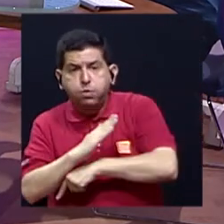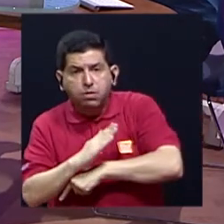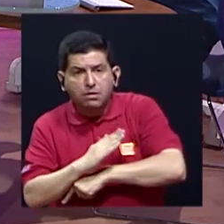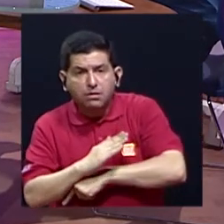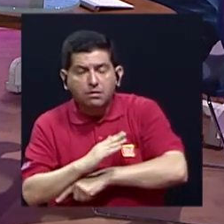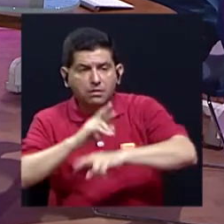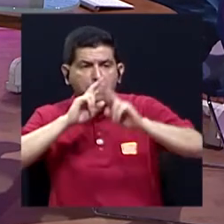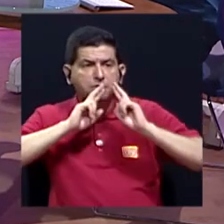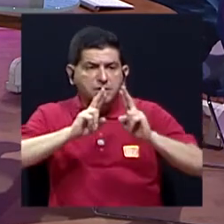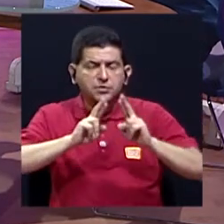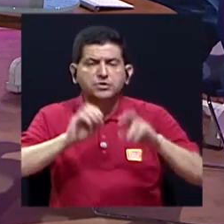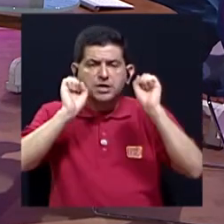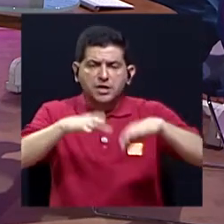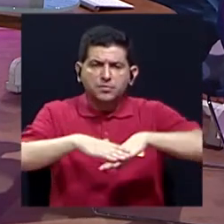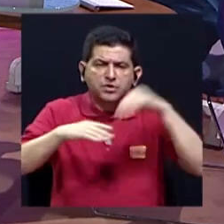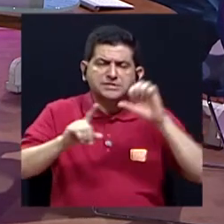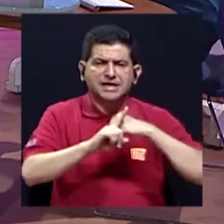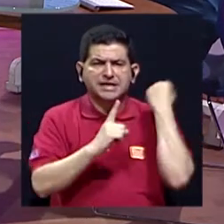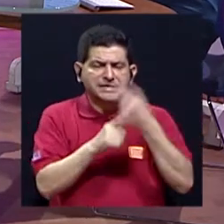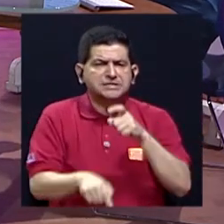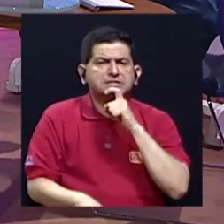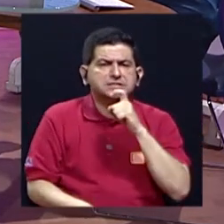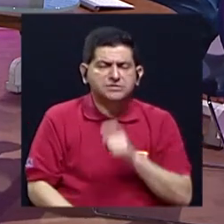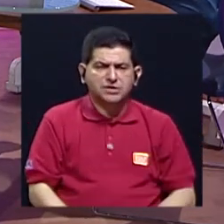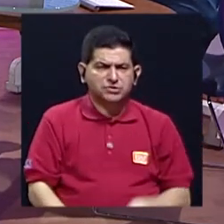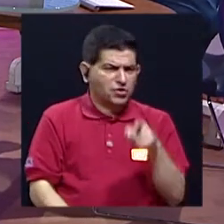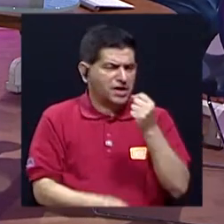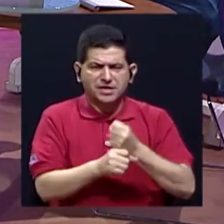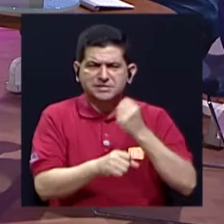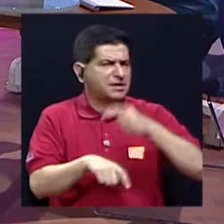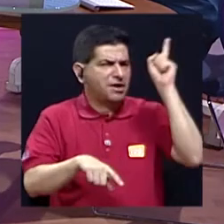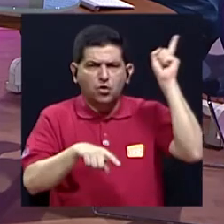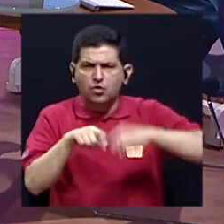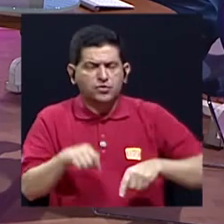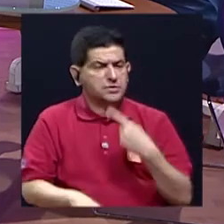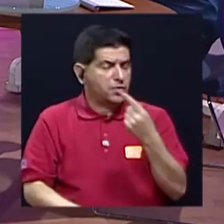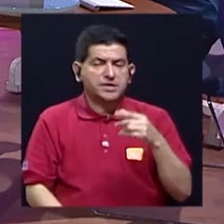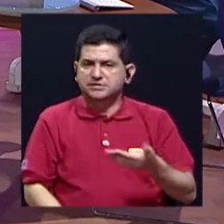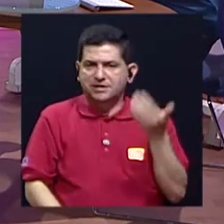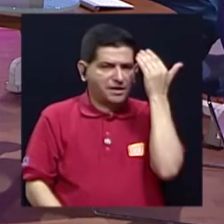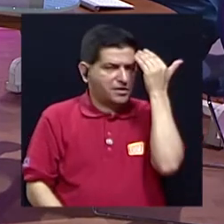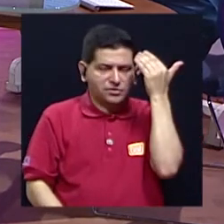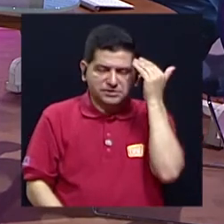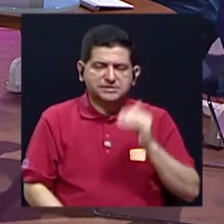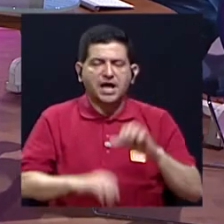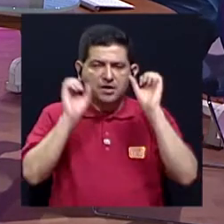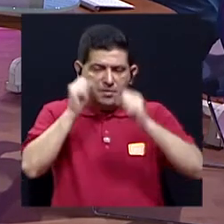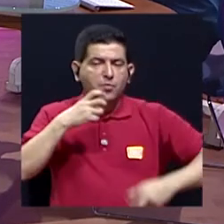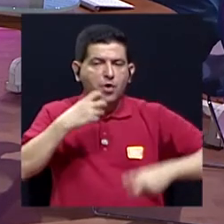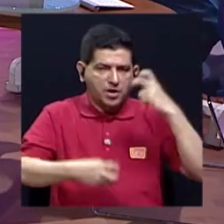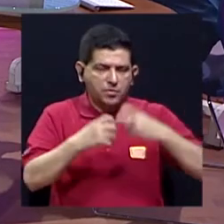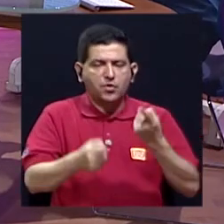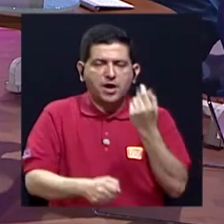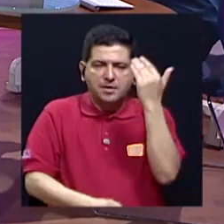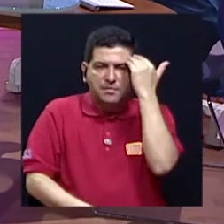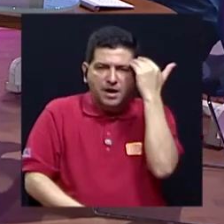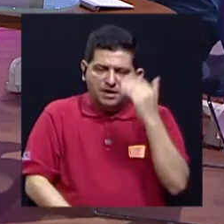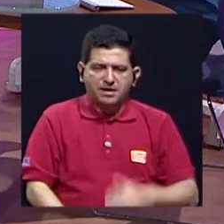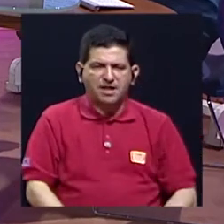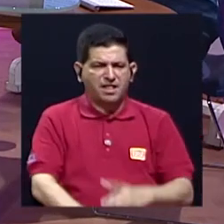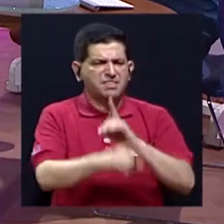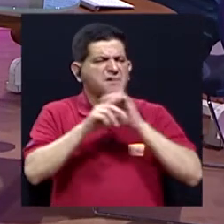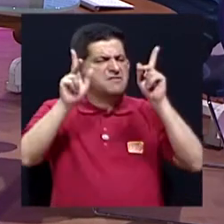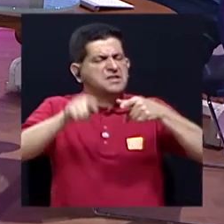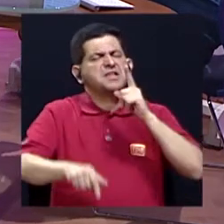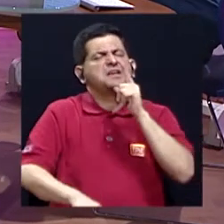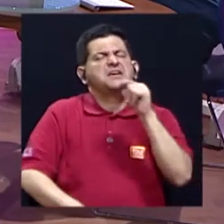podría responder y salir de una situación difícil? En estos puestos no se puede alegar ignorancia, se puede incurrir en un delito por desconocimiento. ¿Quién defiende a